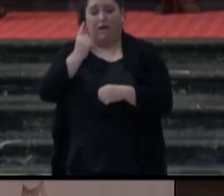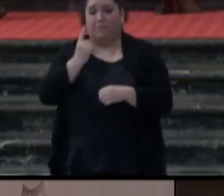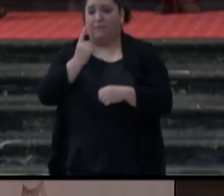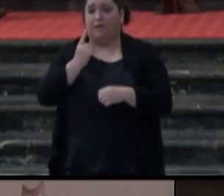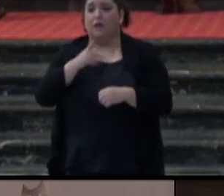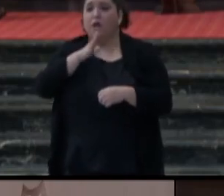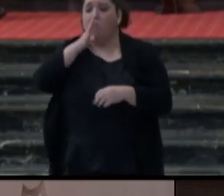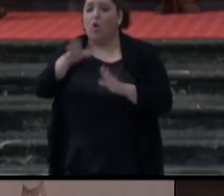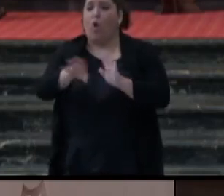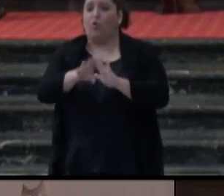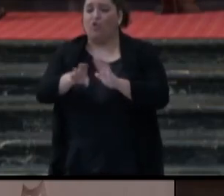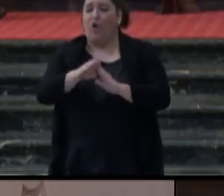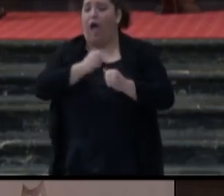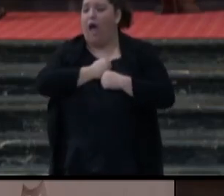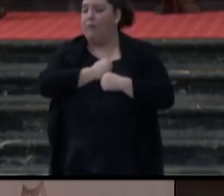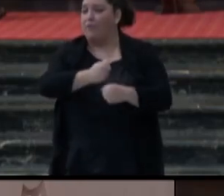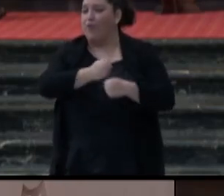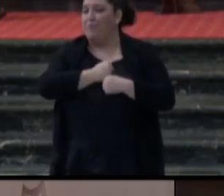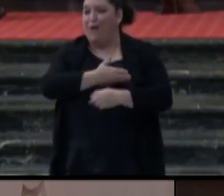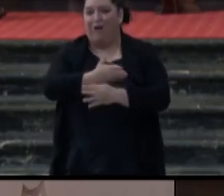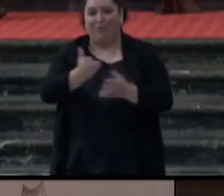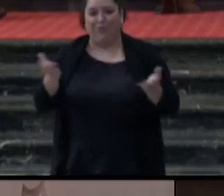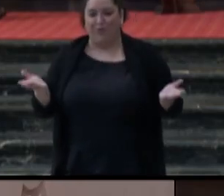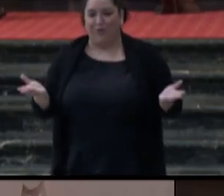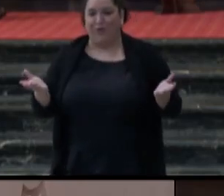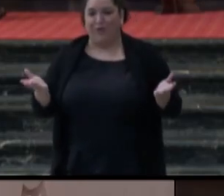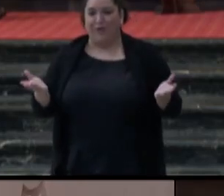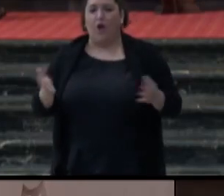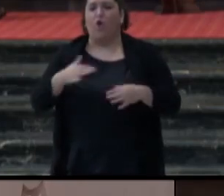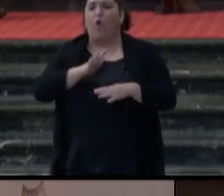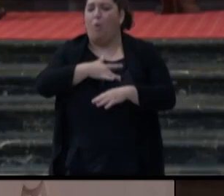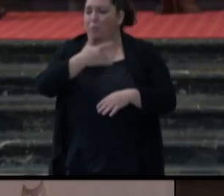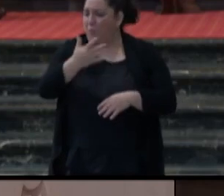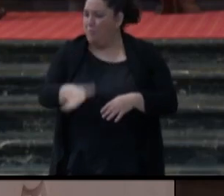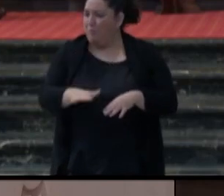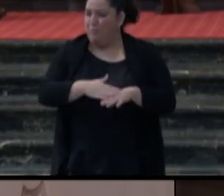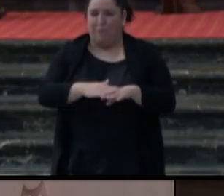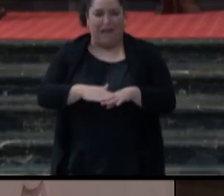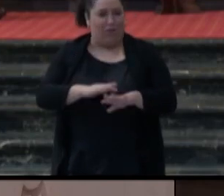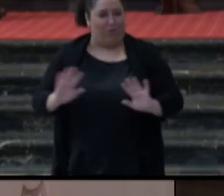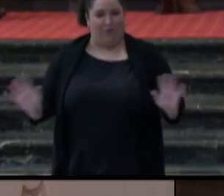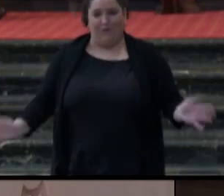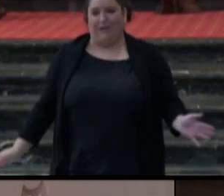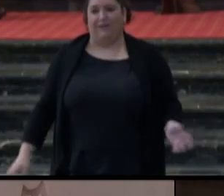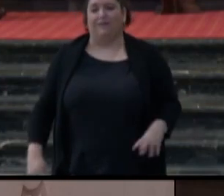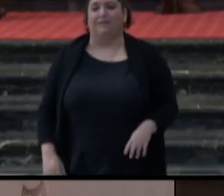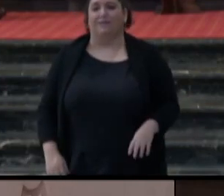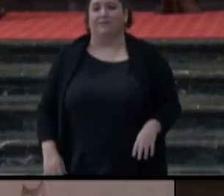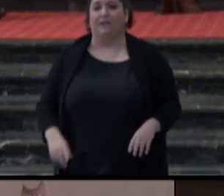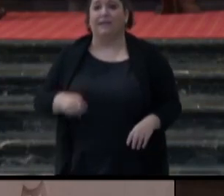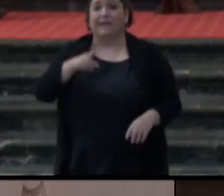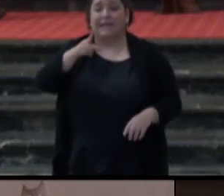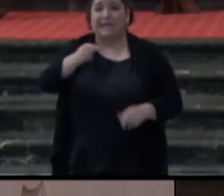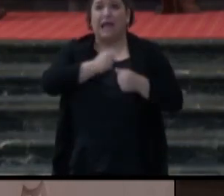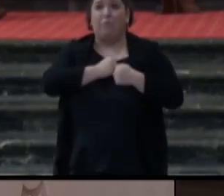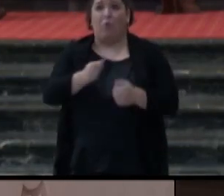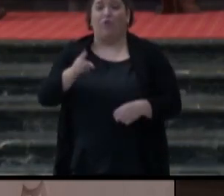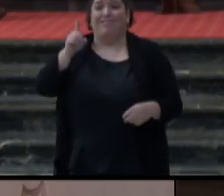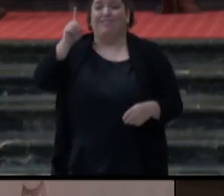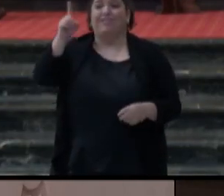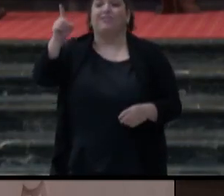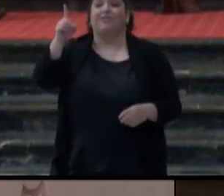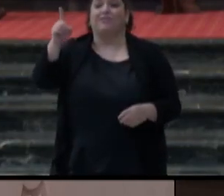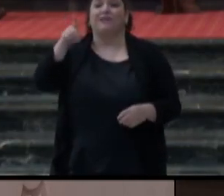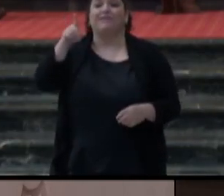continúa amándonos continuamente incluso nos perdona ese amor de Dios